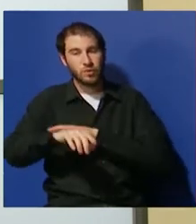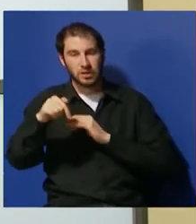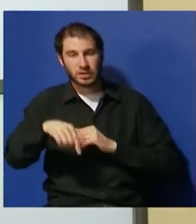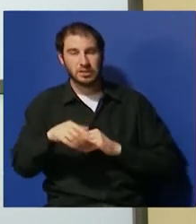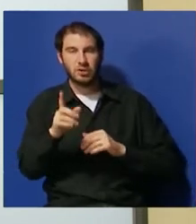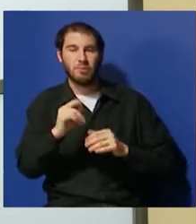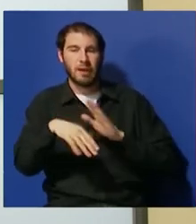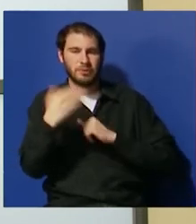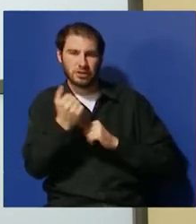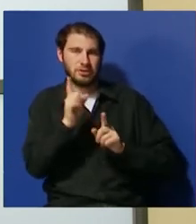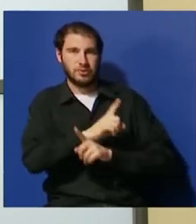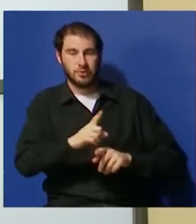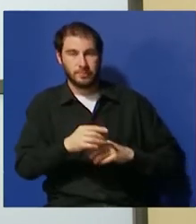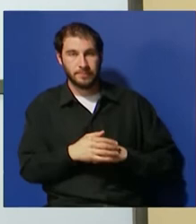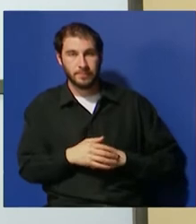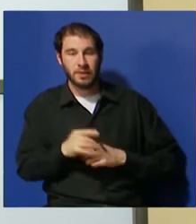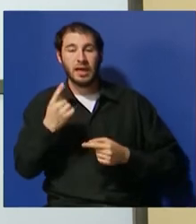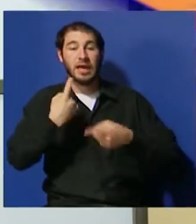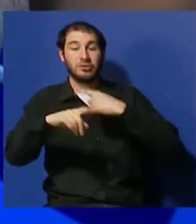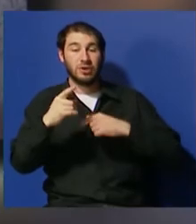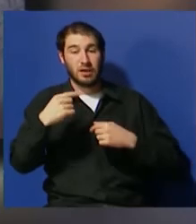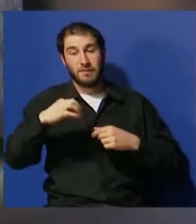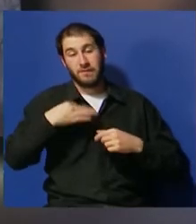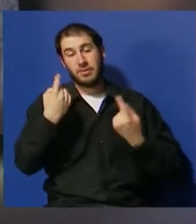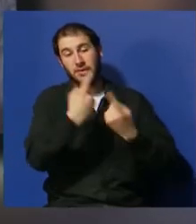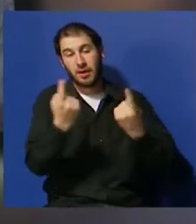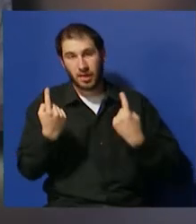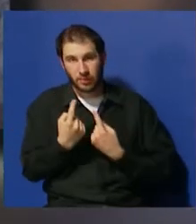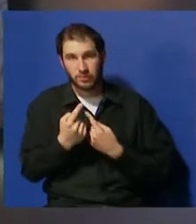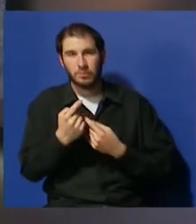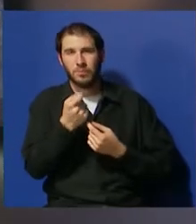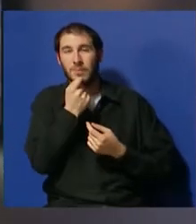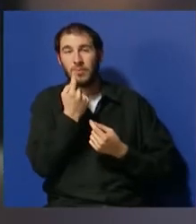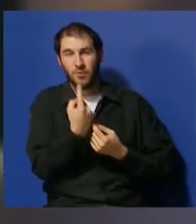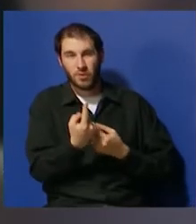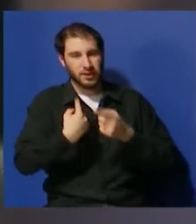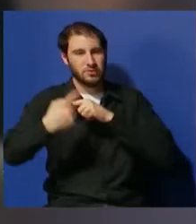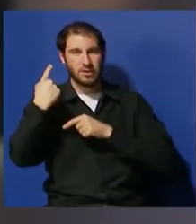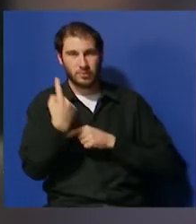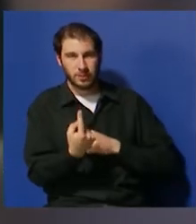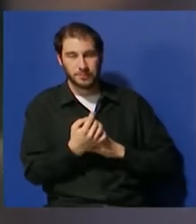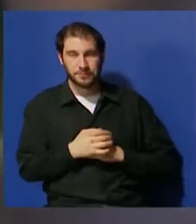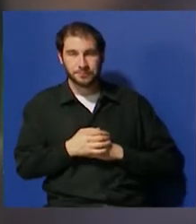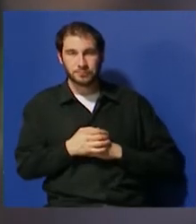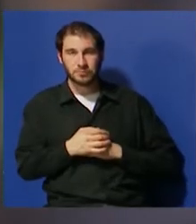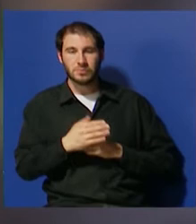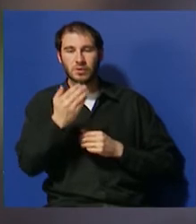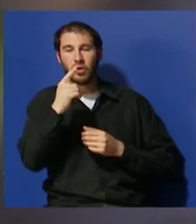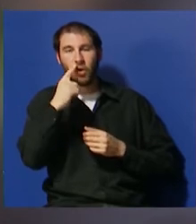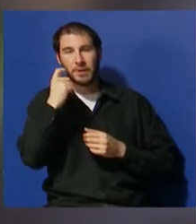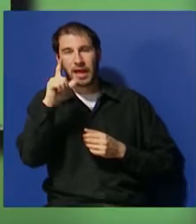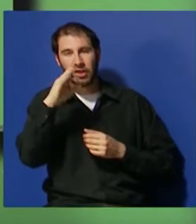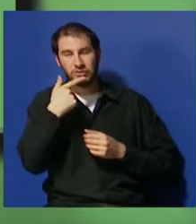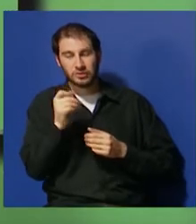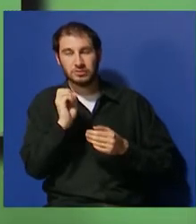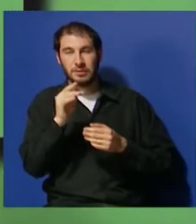como protagonista central, sino que historias de vida, historias... Hay una, por ejemplo, que escribe Juan Alonso, que se llama